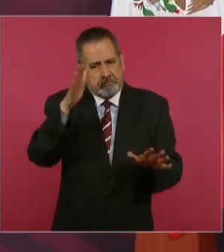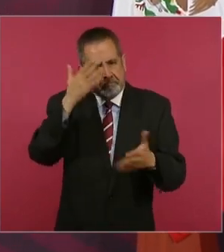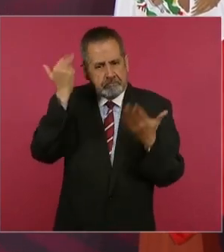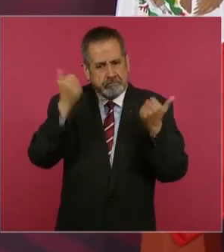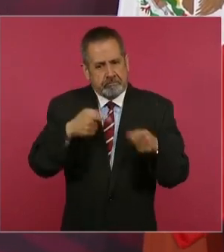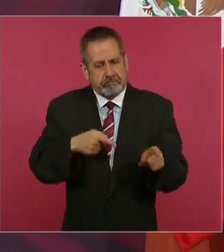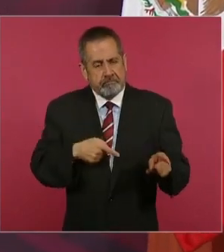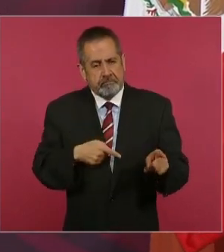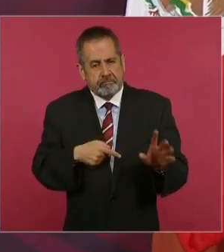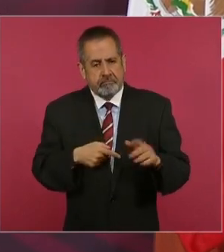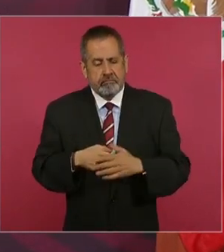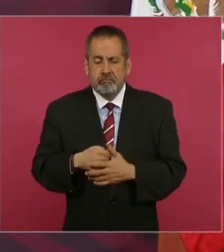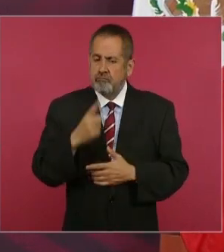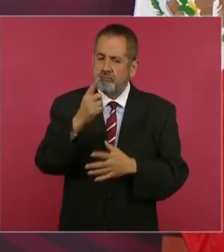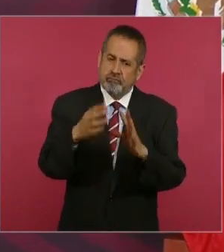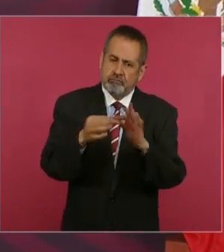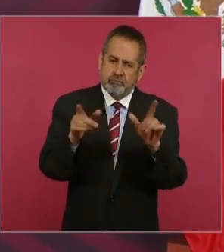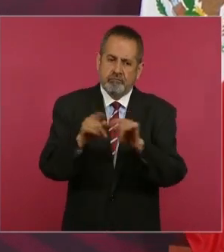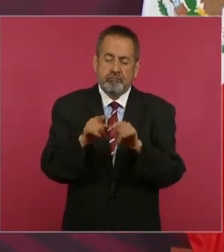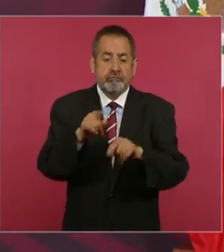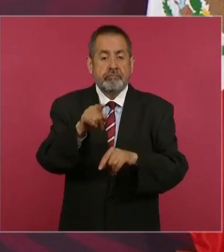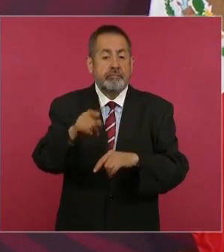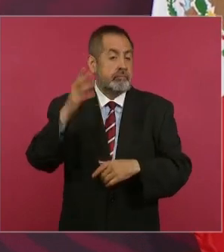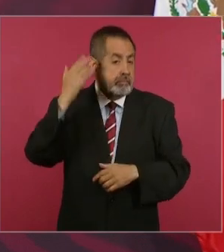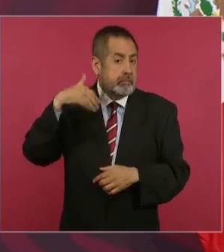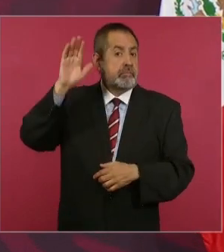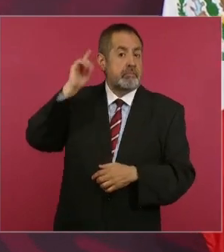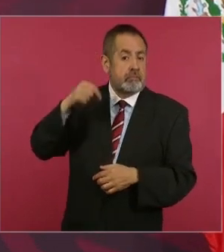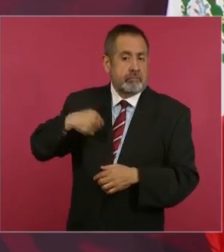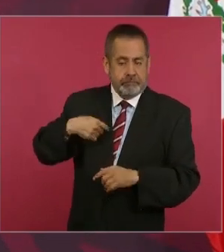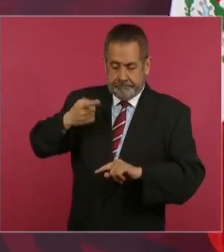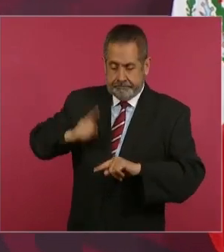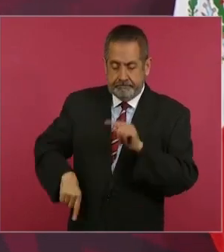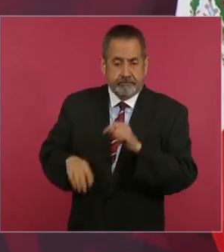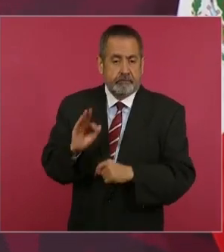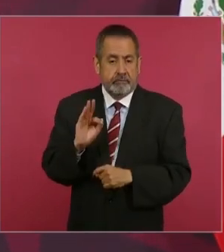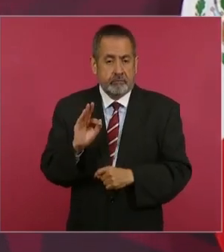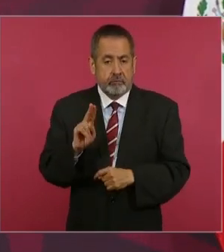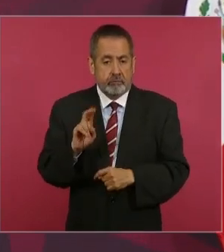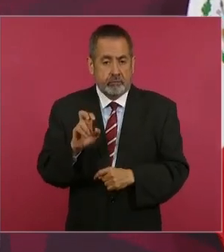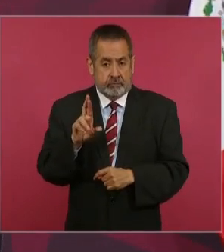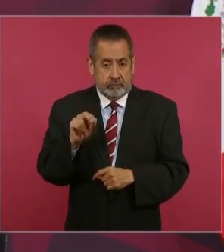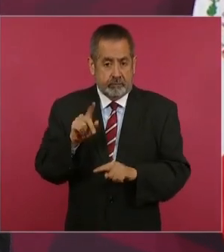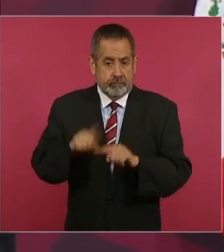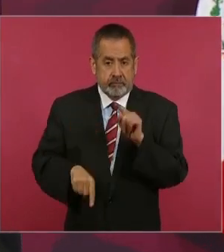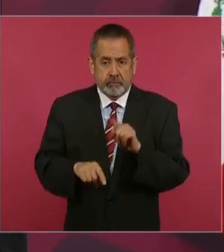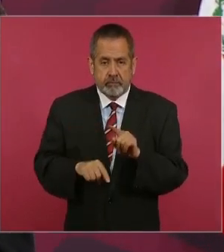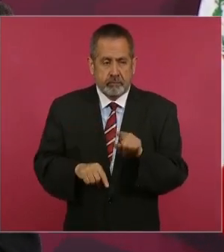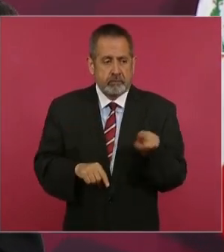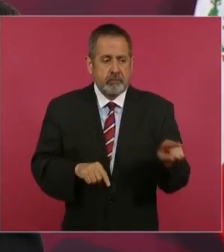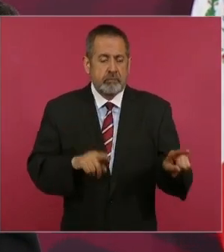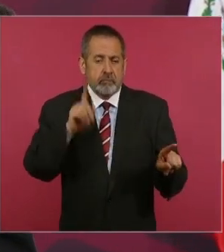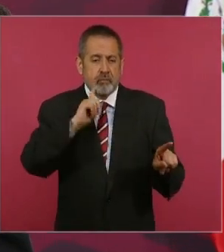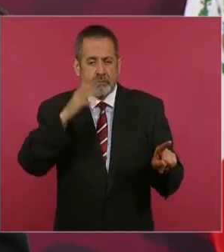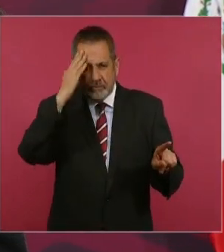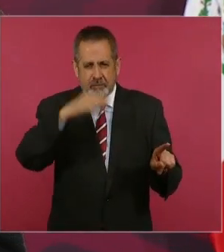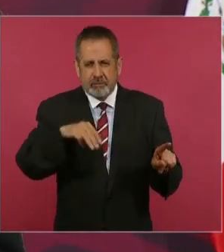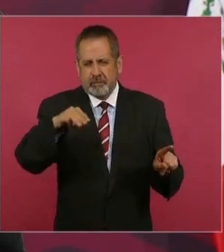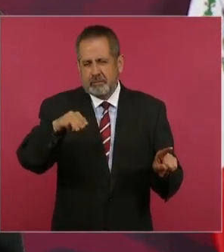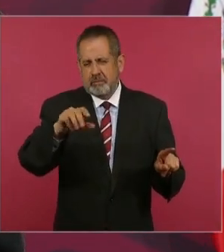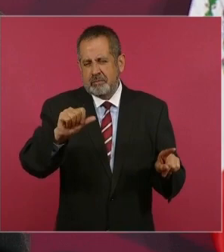nada Solo aclarar que cuando el desafuero no era la señora